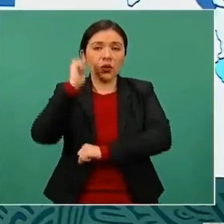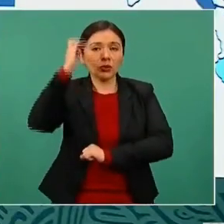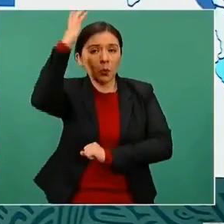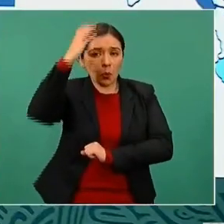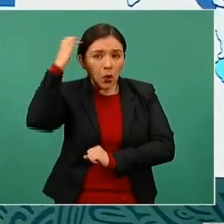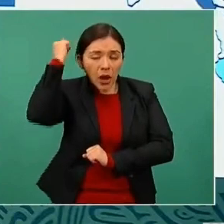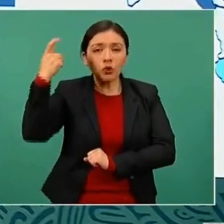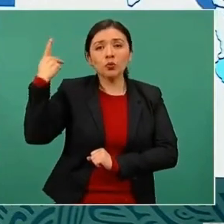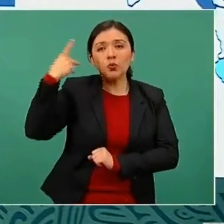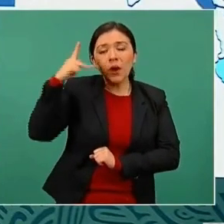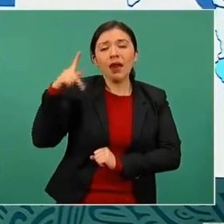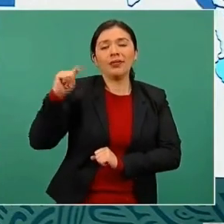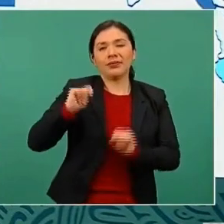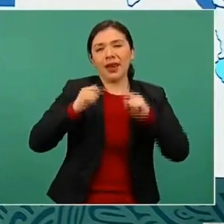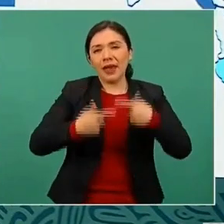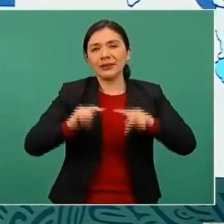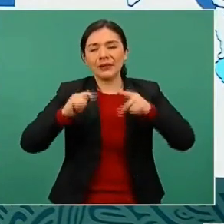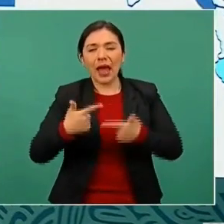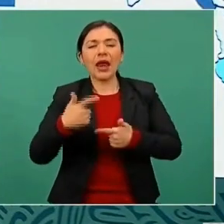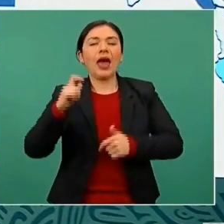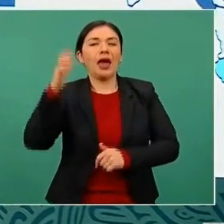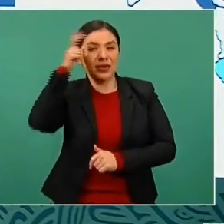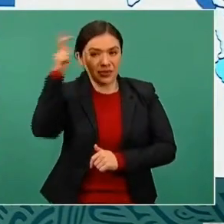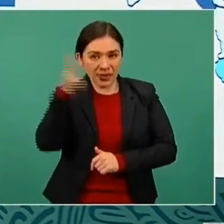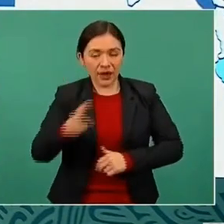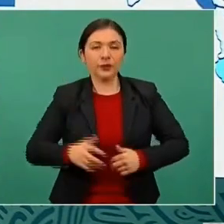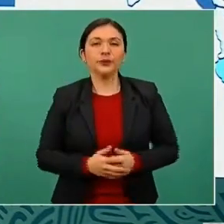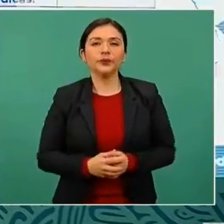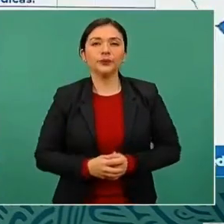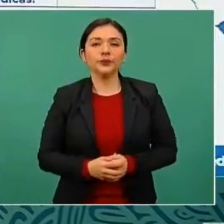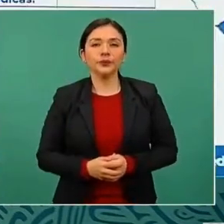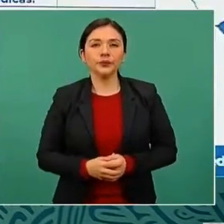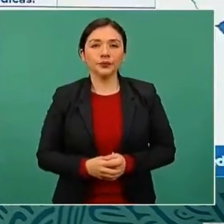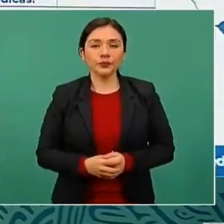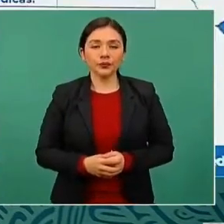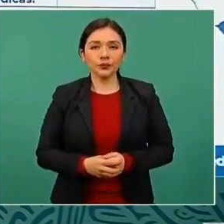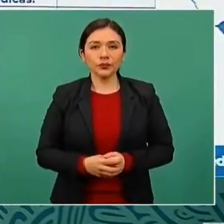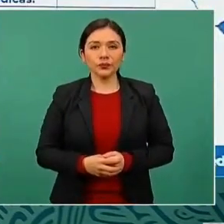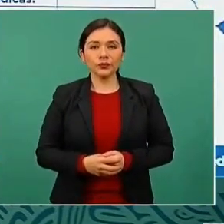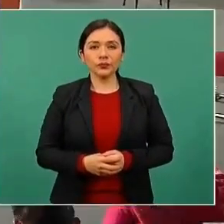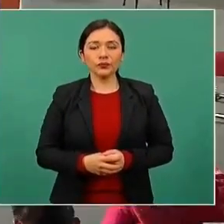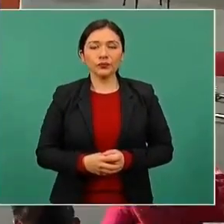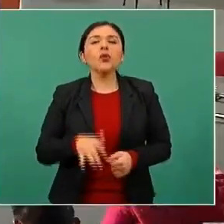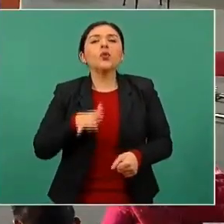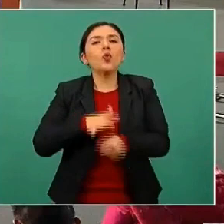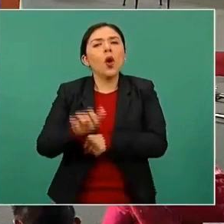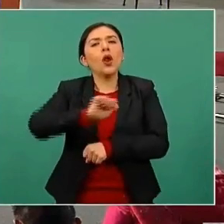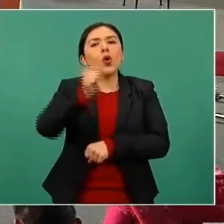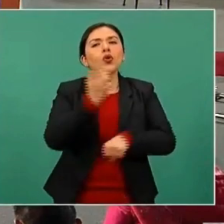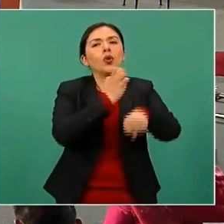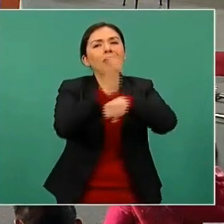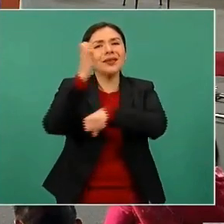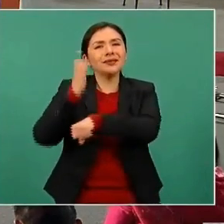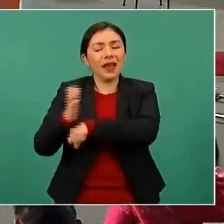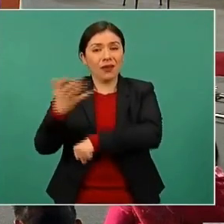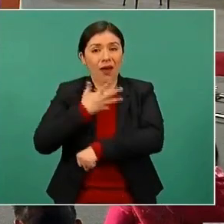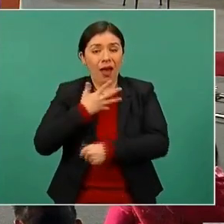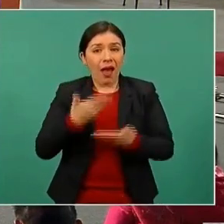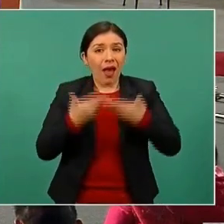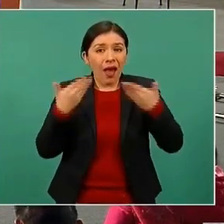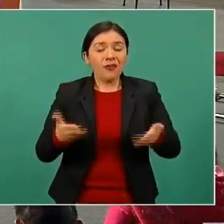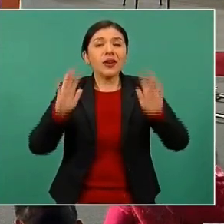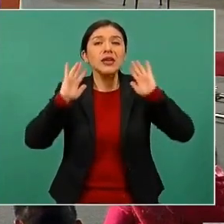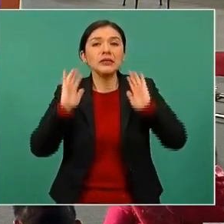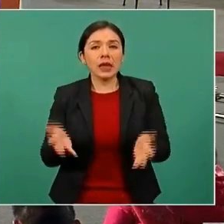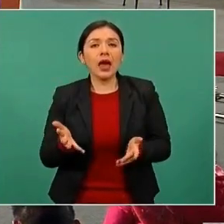e hidalgo también en adelante por favor los estados que ya han en